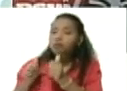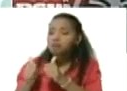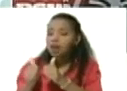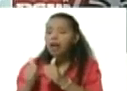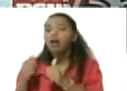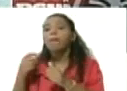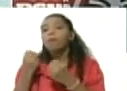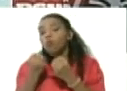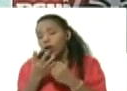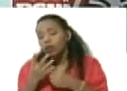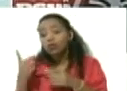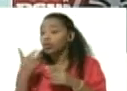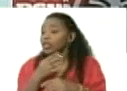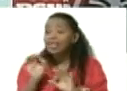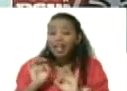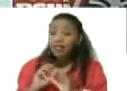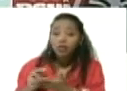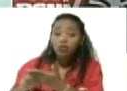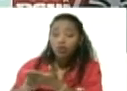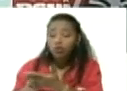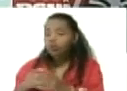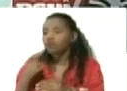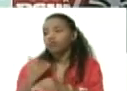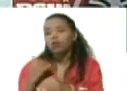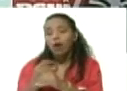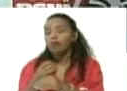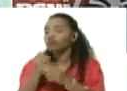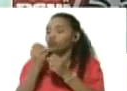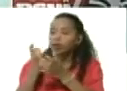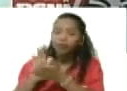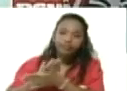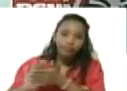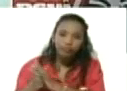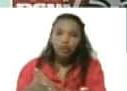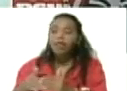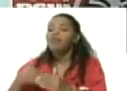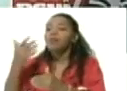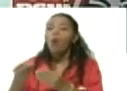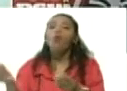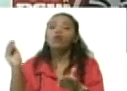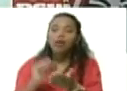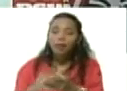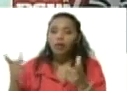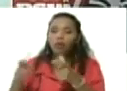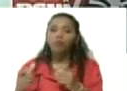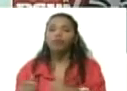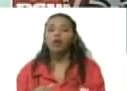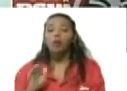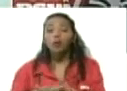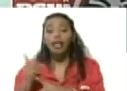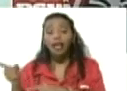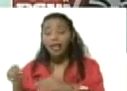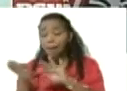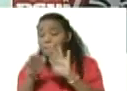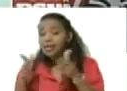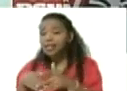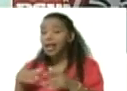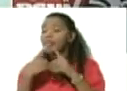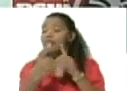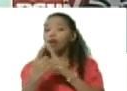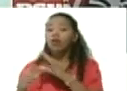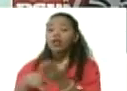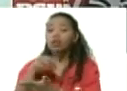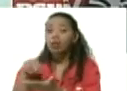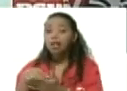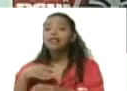de diálogo. Solo el intento es bueno. Fíjate que de esta mesa de diálogo nacional se han logrado la incorporación de